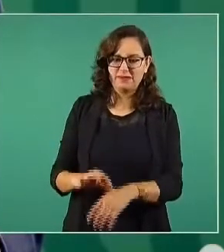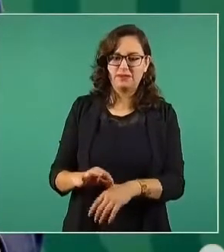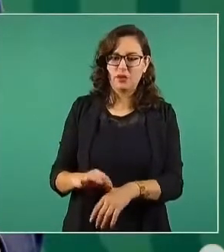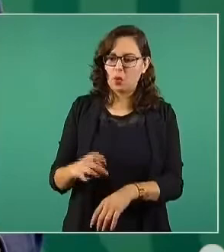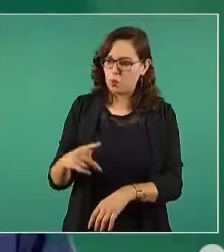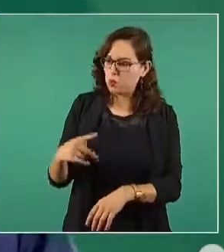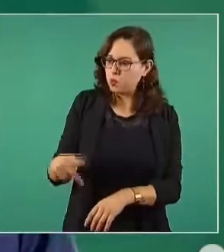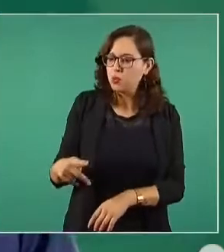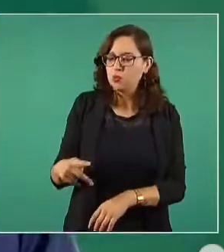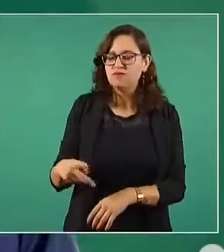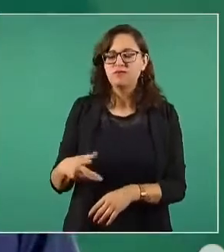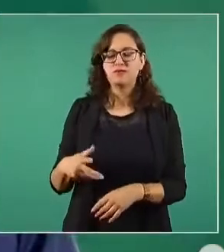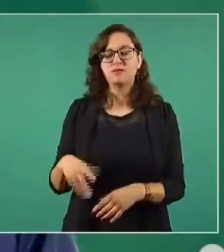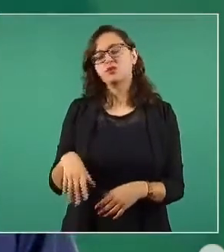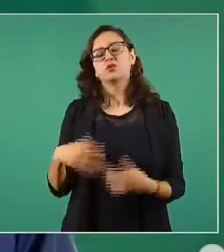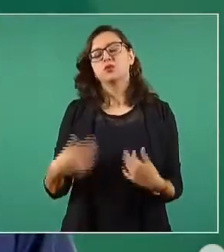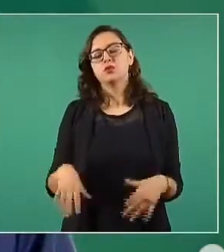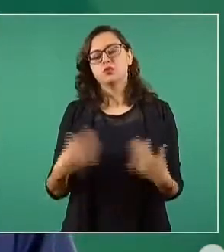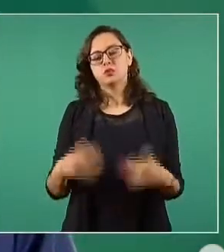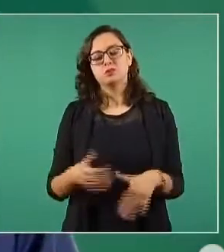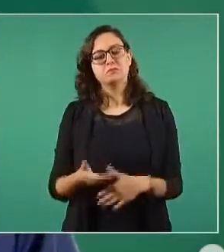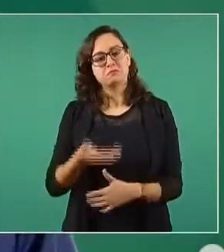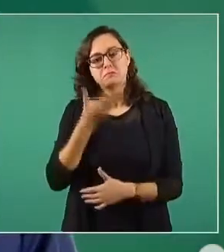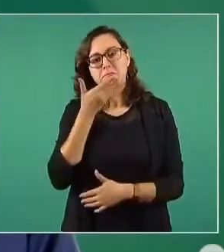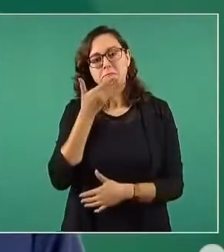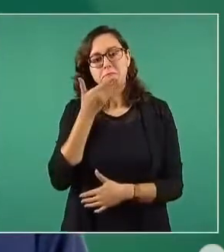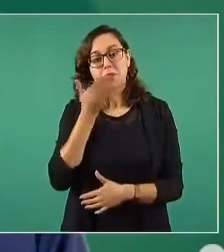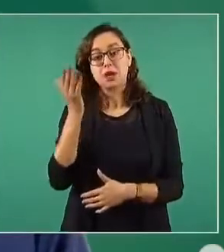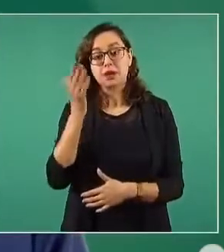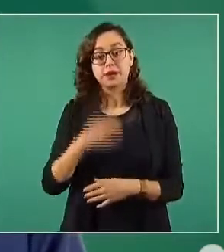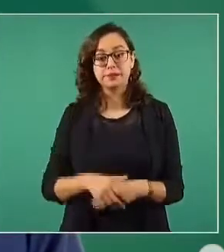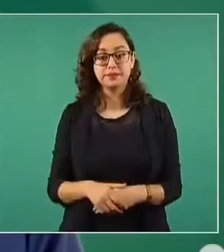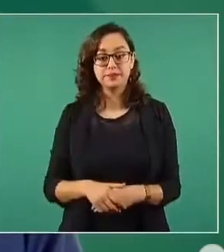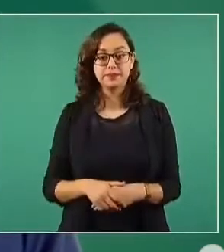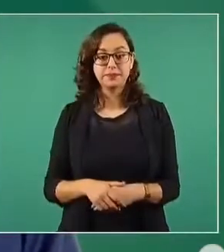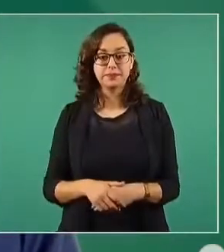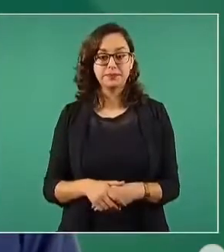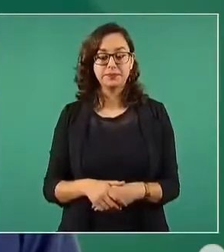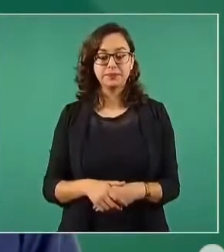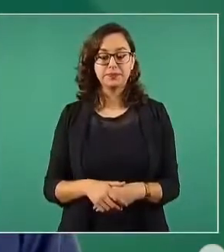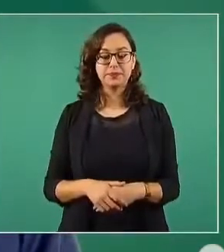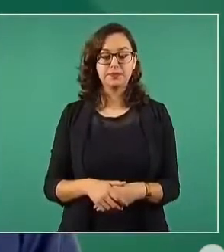ese estado y de México. Qué bien, y que lo hagan